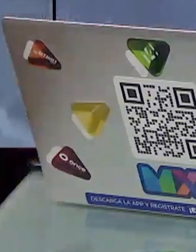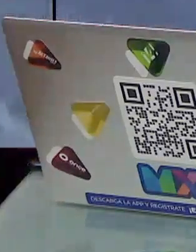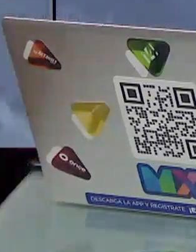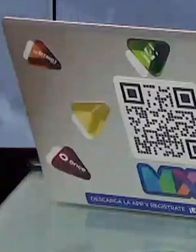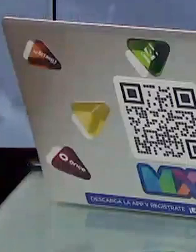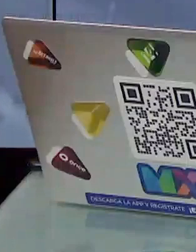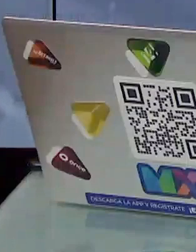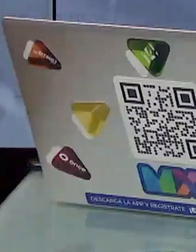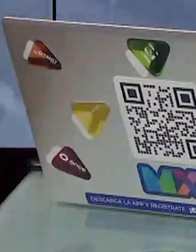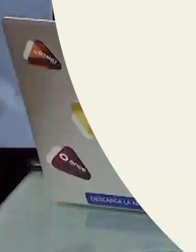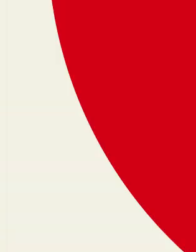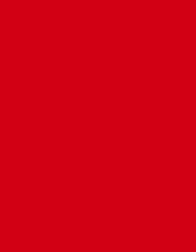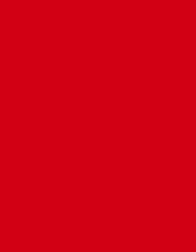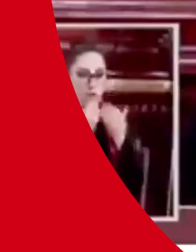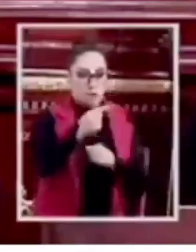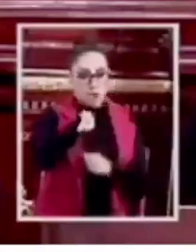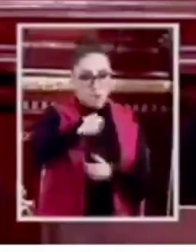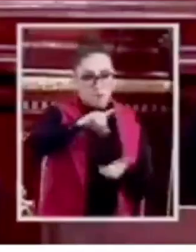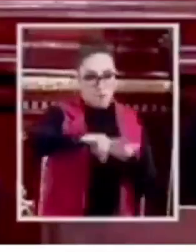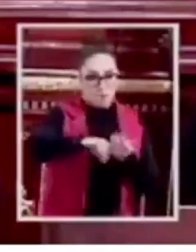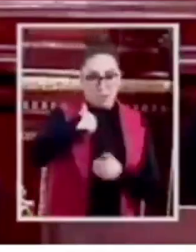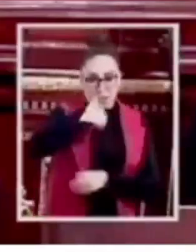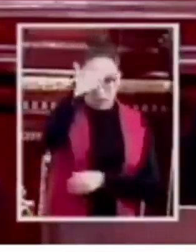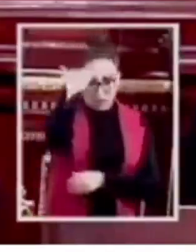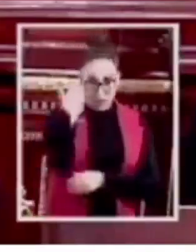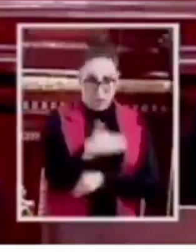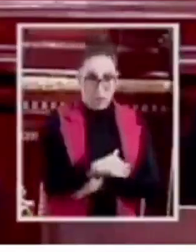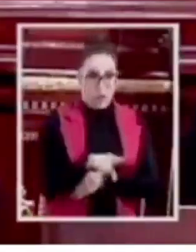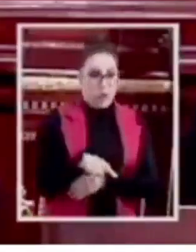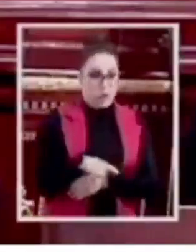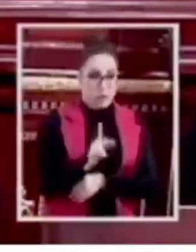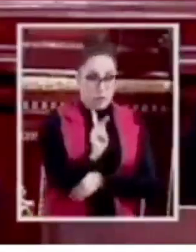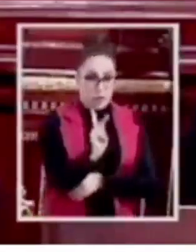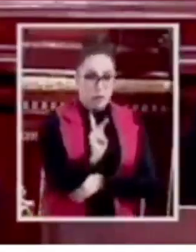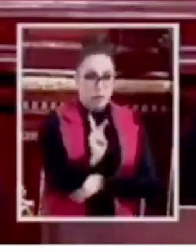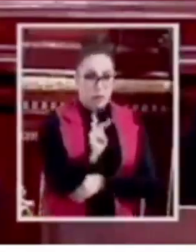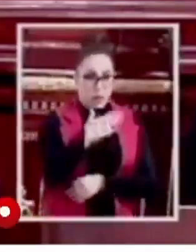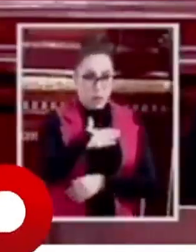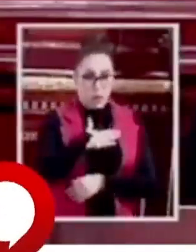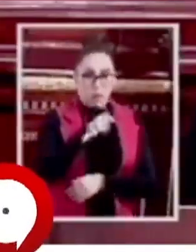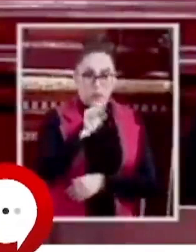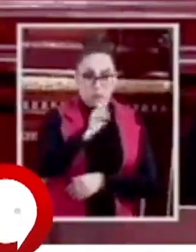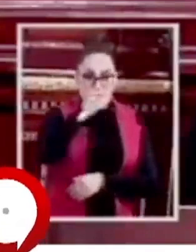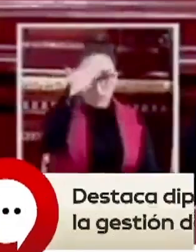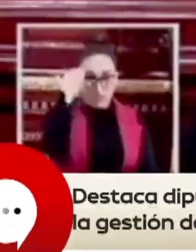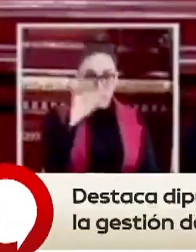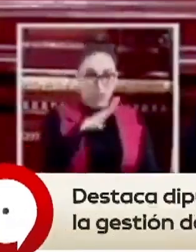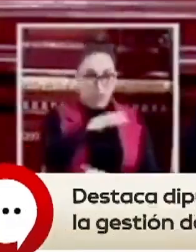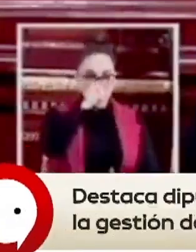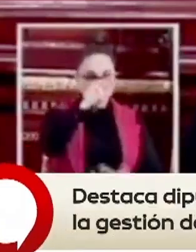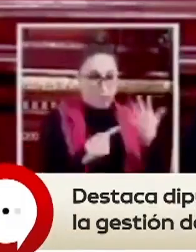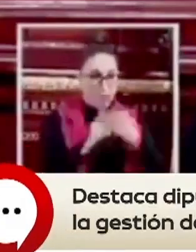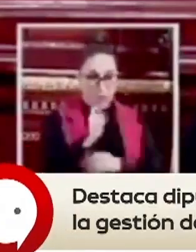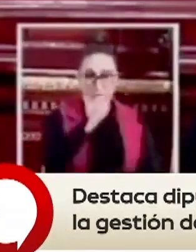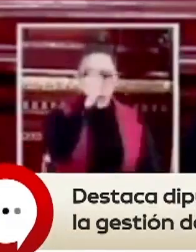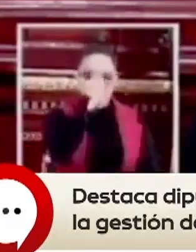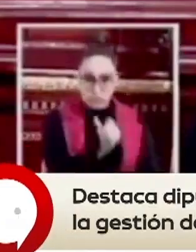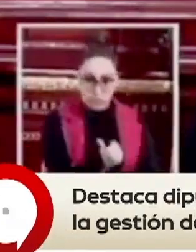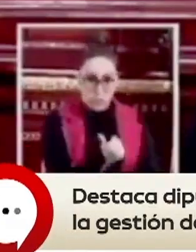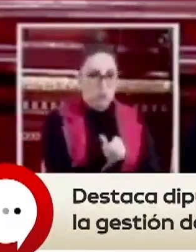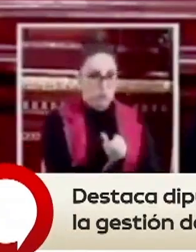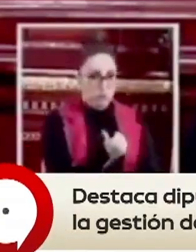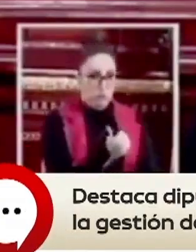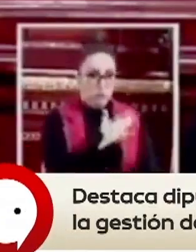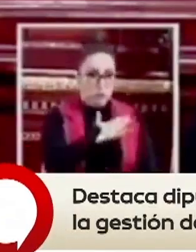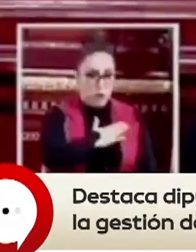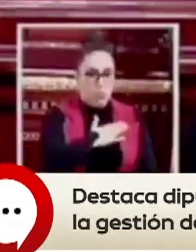hacer completamente lo contrario. Pero con lo que sí contamos es con la razón y con la dignidad.